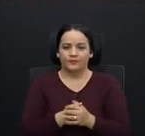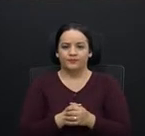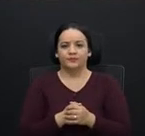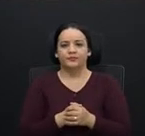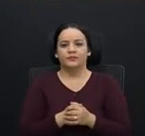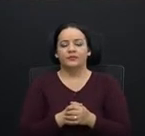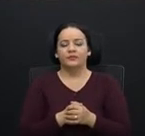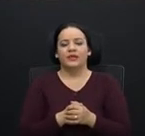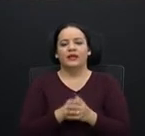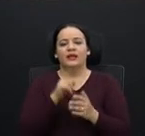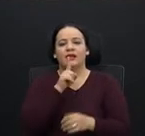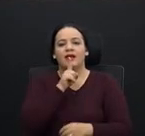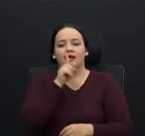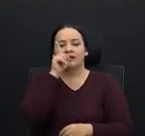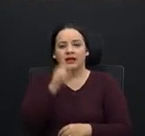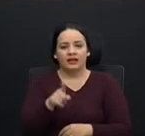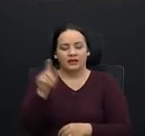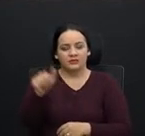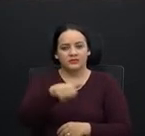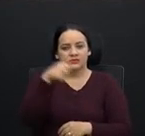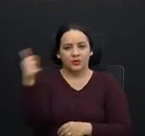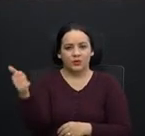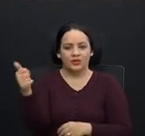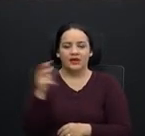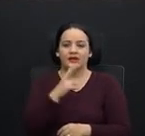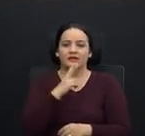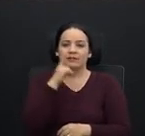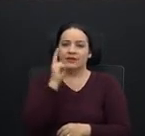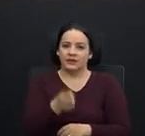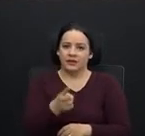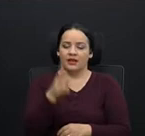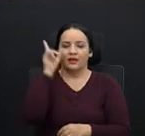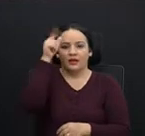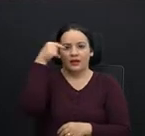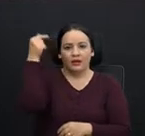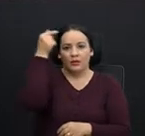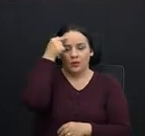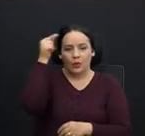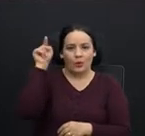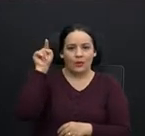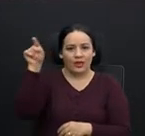La realidad es otra. Es verdad que el gobierno